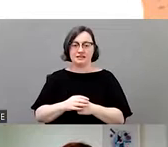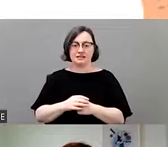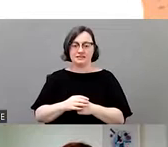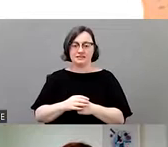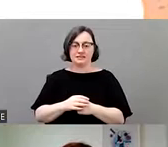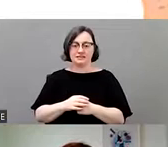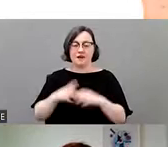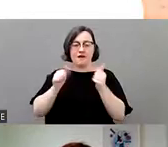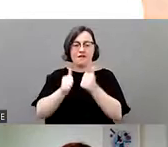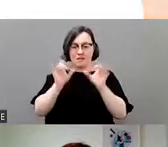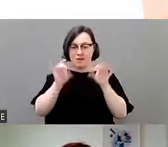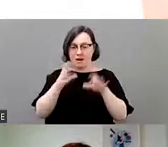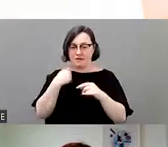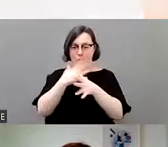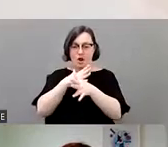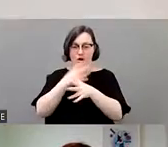el mismo juego.